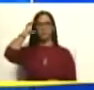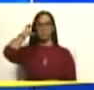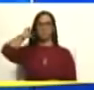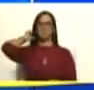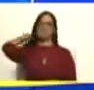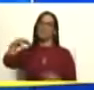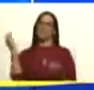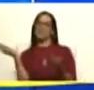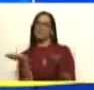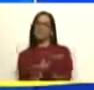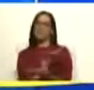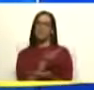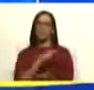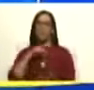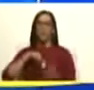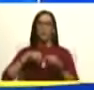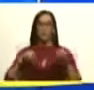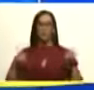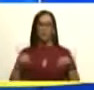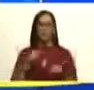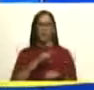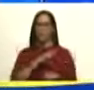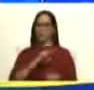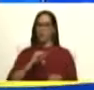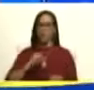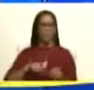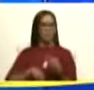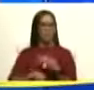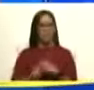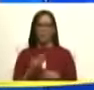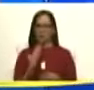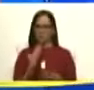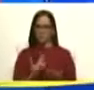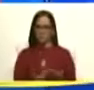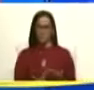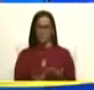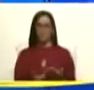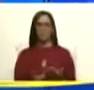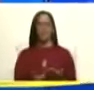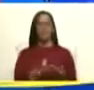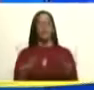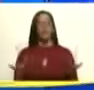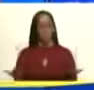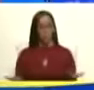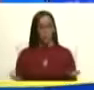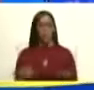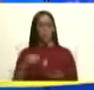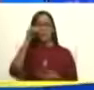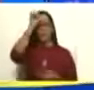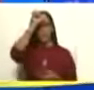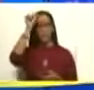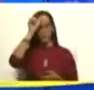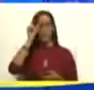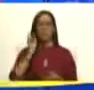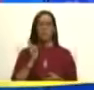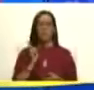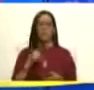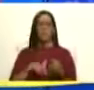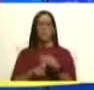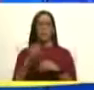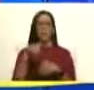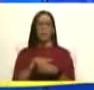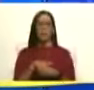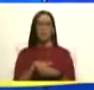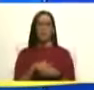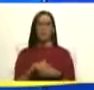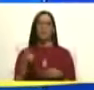tasajearnos nuestro territorio, lo cual no vamos a permitir. Por eso el domingo debemos salir a votar, porque